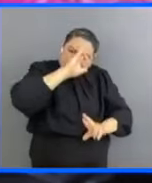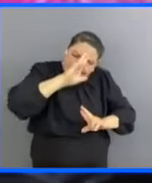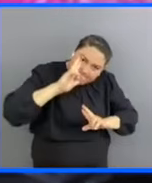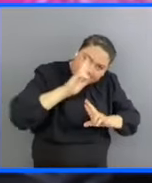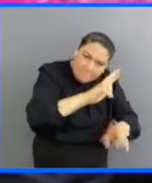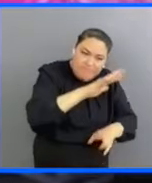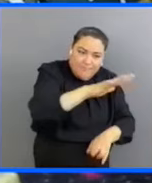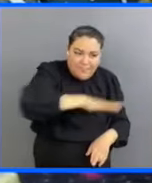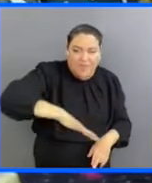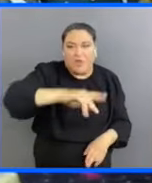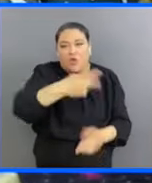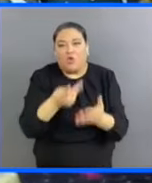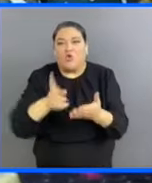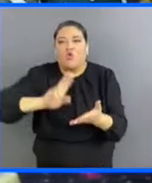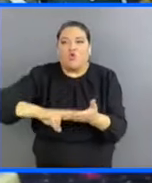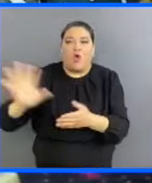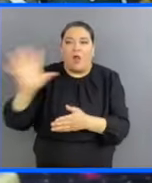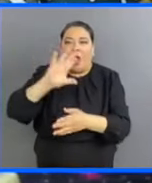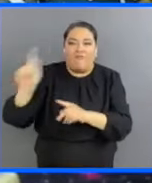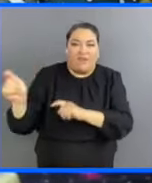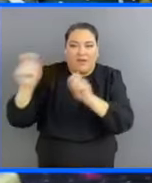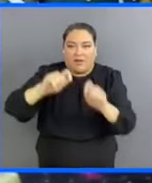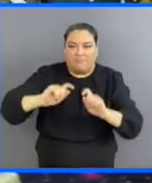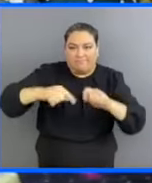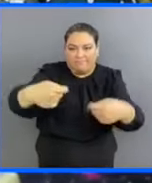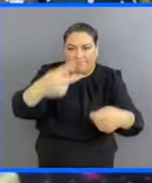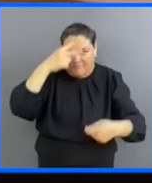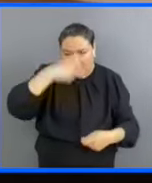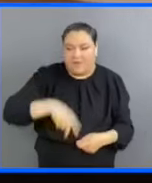afrodescendientes de México. Para Plural TV, Jesús Daza.